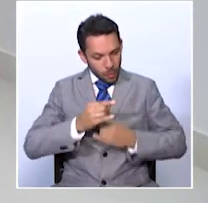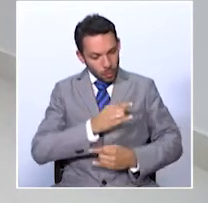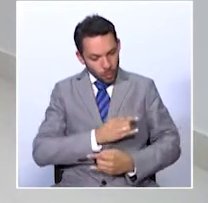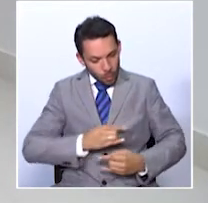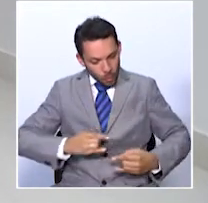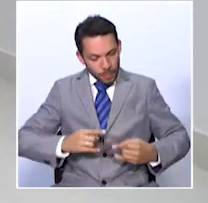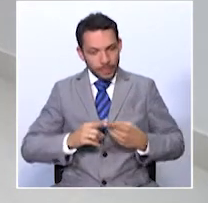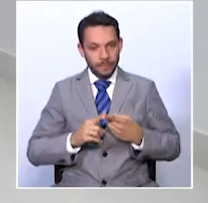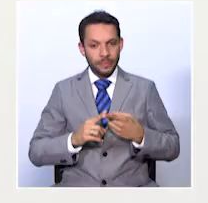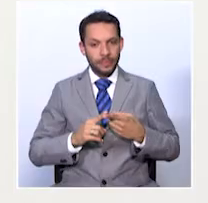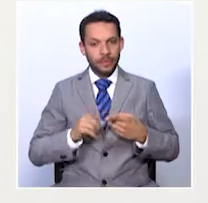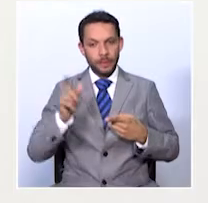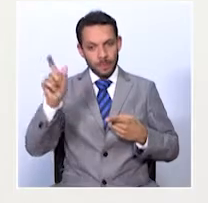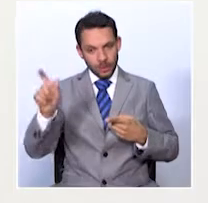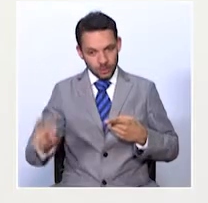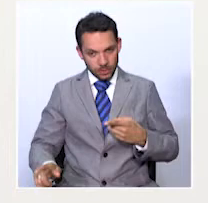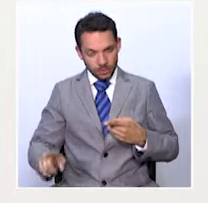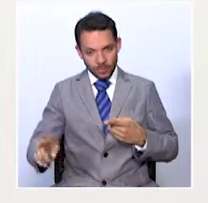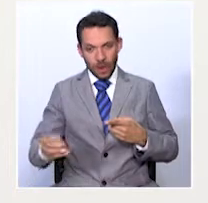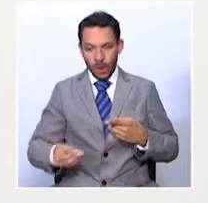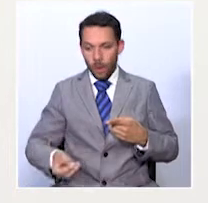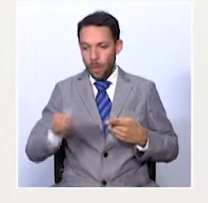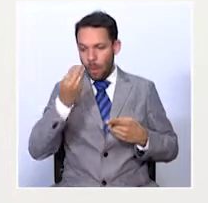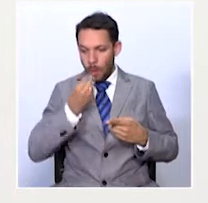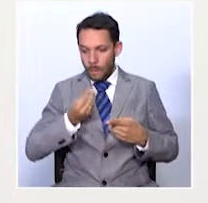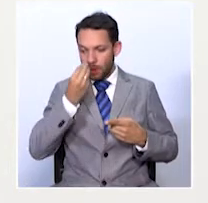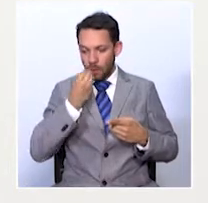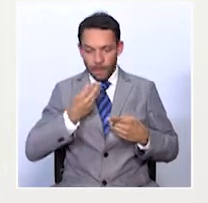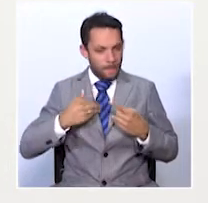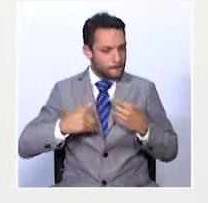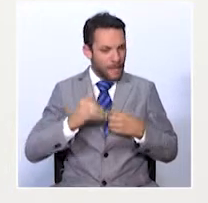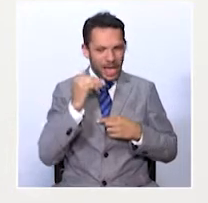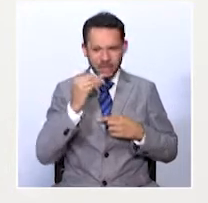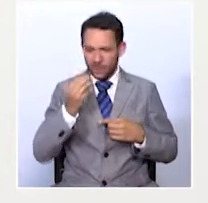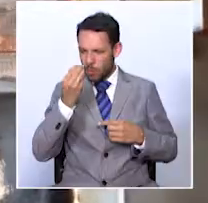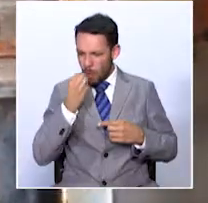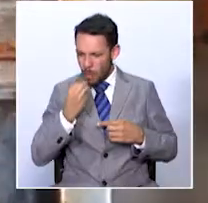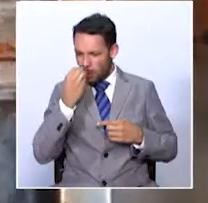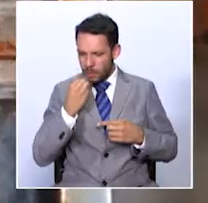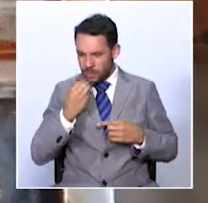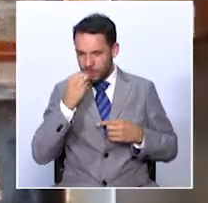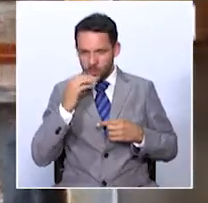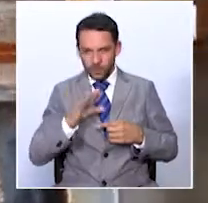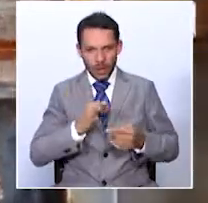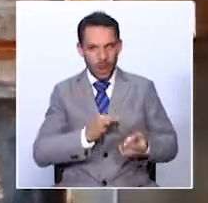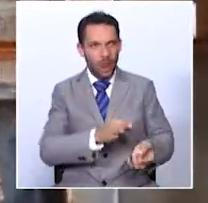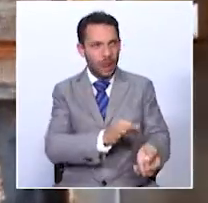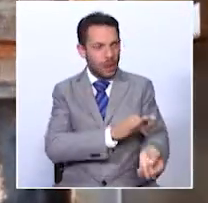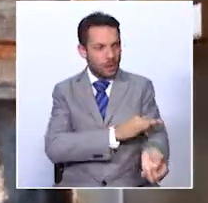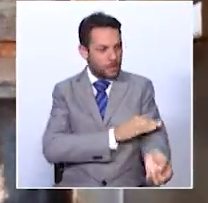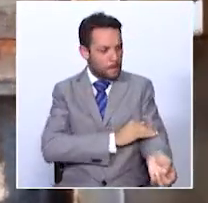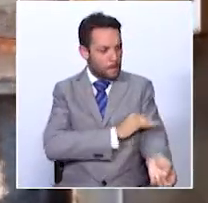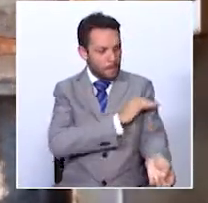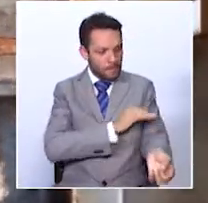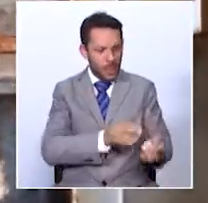persona que come en forma desmedida, lo que son grasas, lo que son